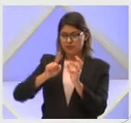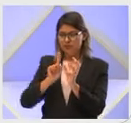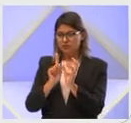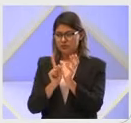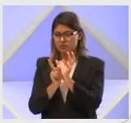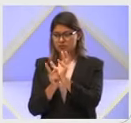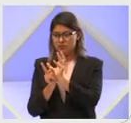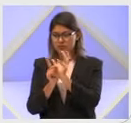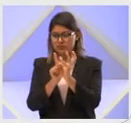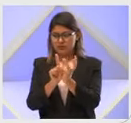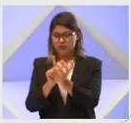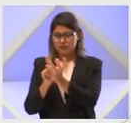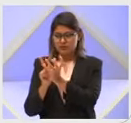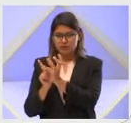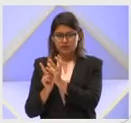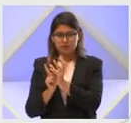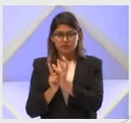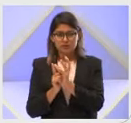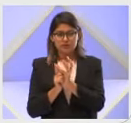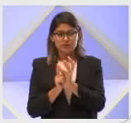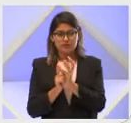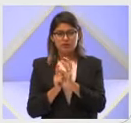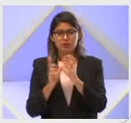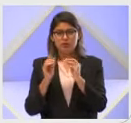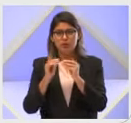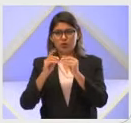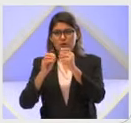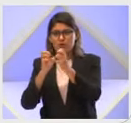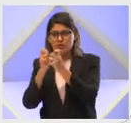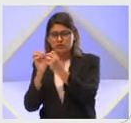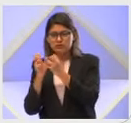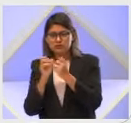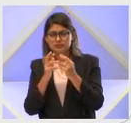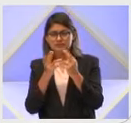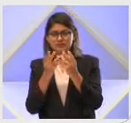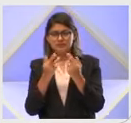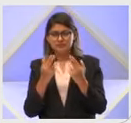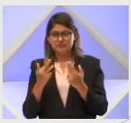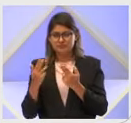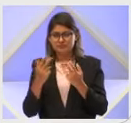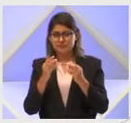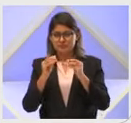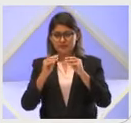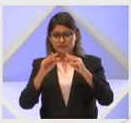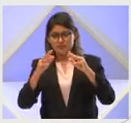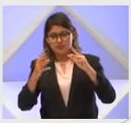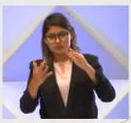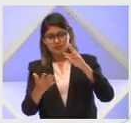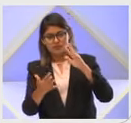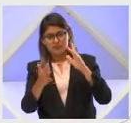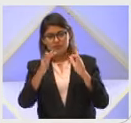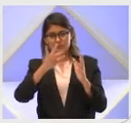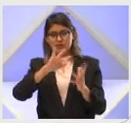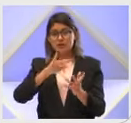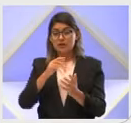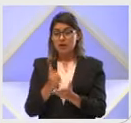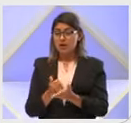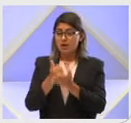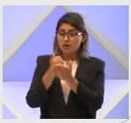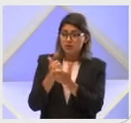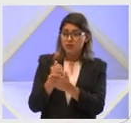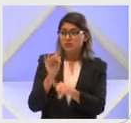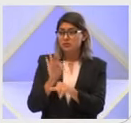de satélites en general trozos de objetos que no que no están aportando ningún ningún activo